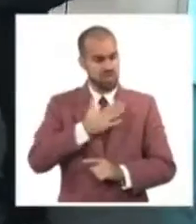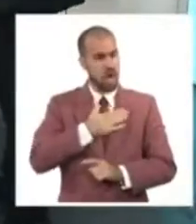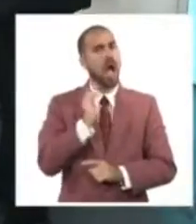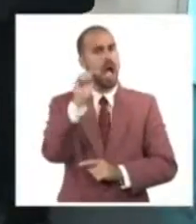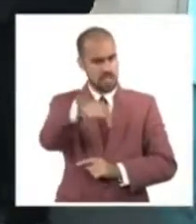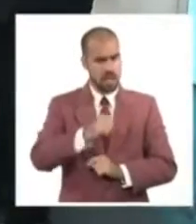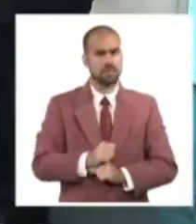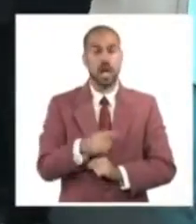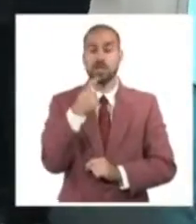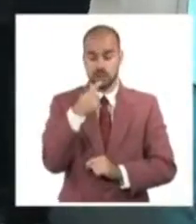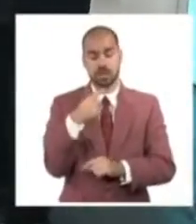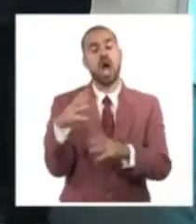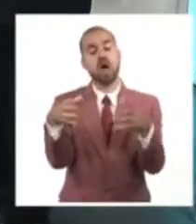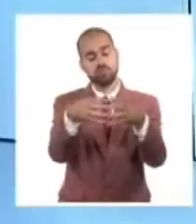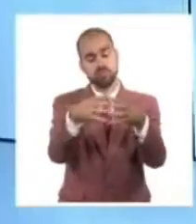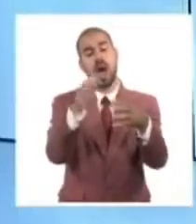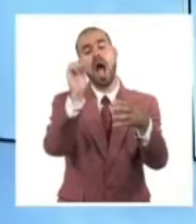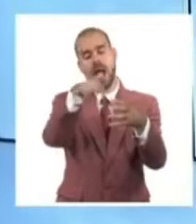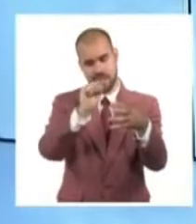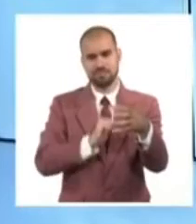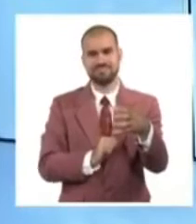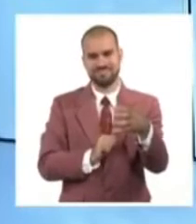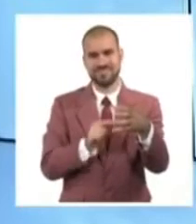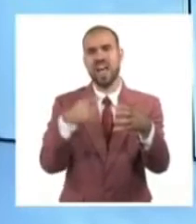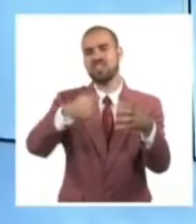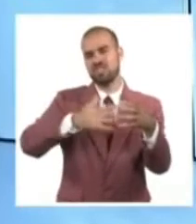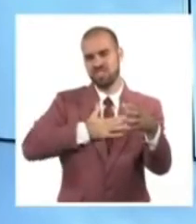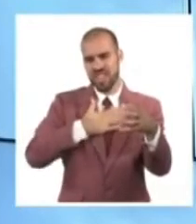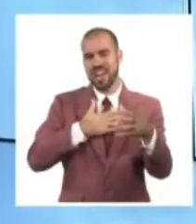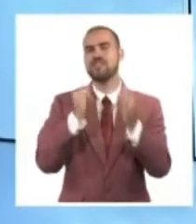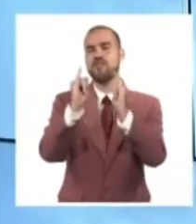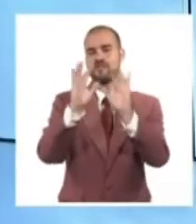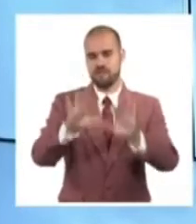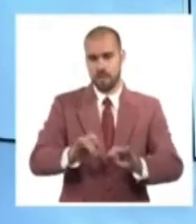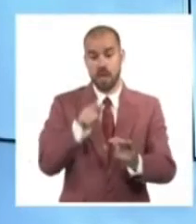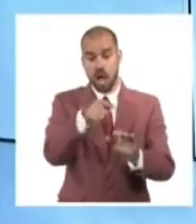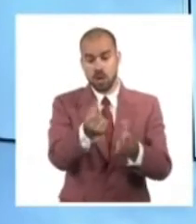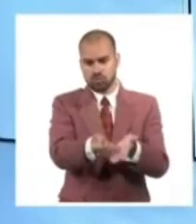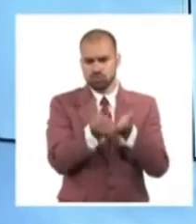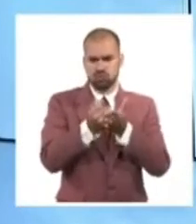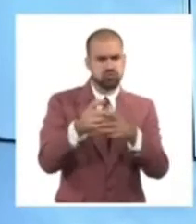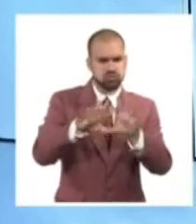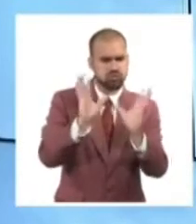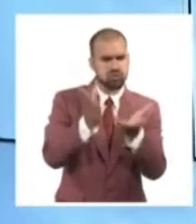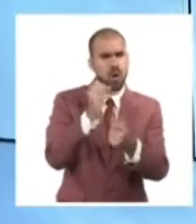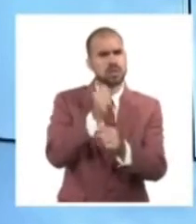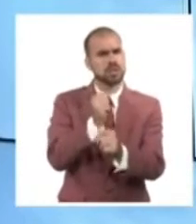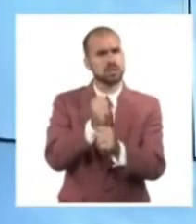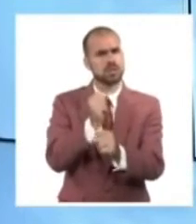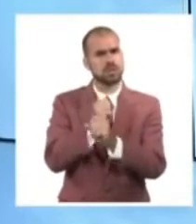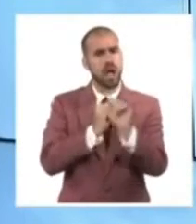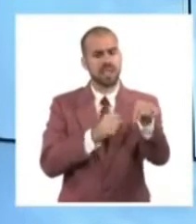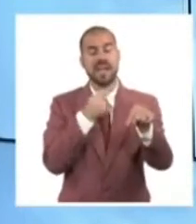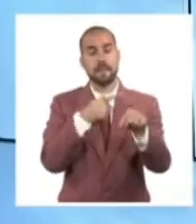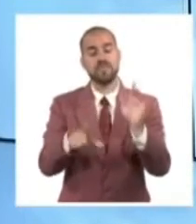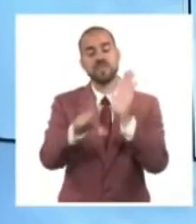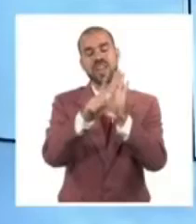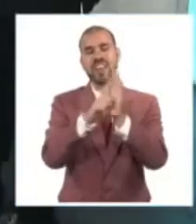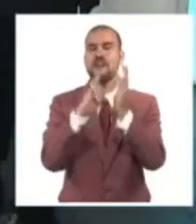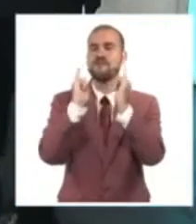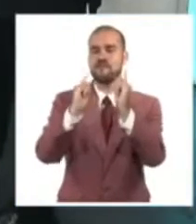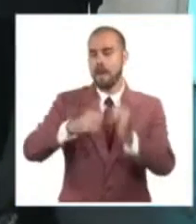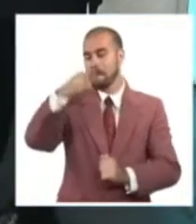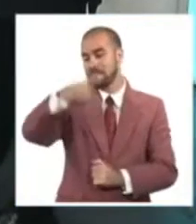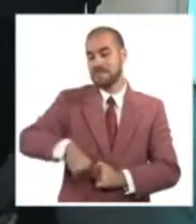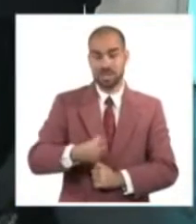Tenemos una sociedad de derecho informática que hoy aporta desde sus saberes también, desde su trabajo. Por ejemplo, la ley de datos personales.